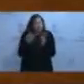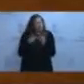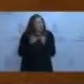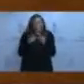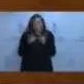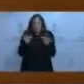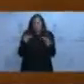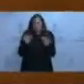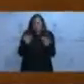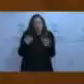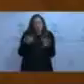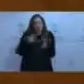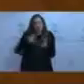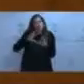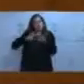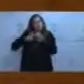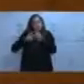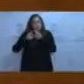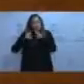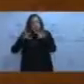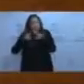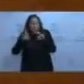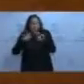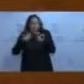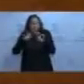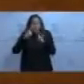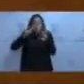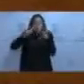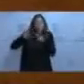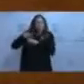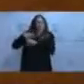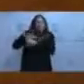de cara a la empresa, que salga a la calle, que mire a la empresa, que entre